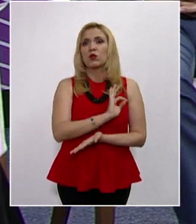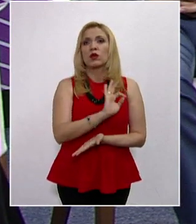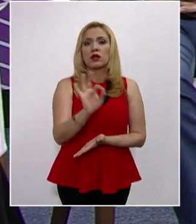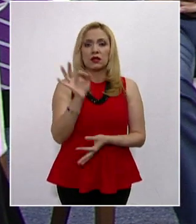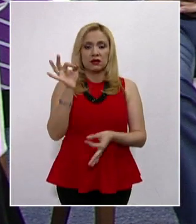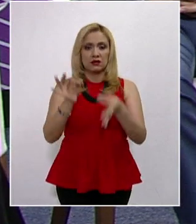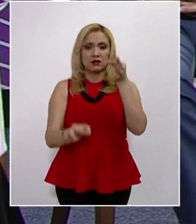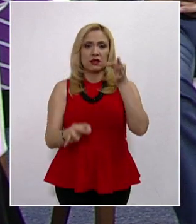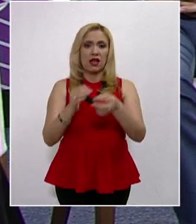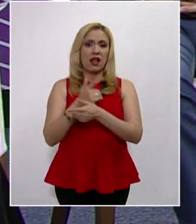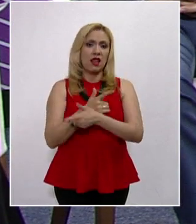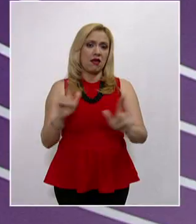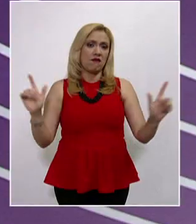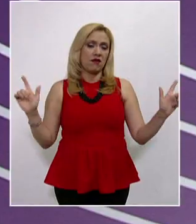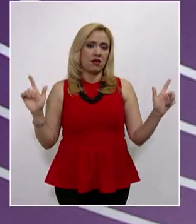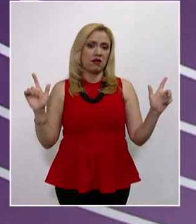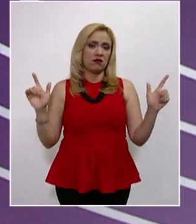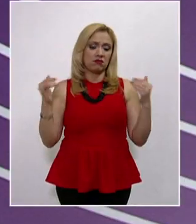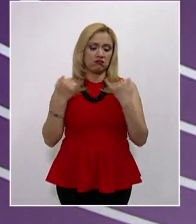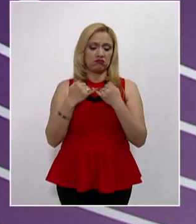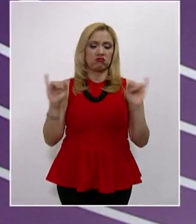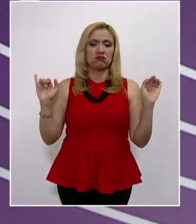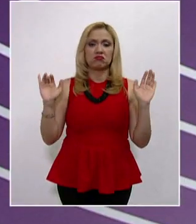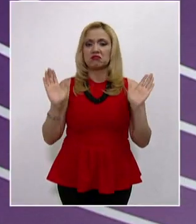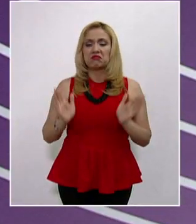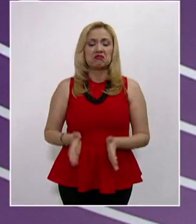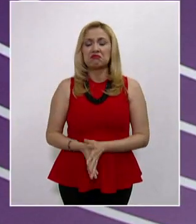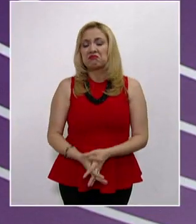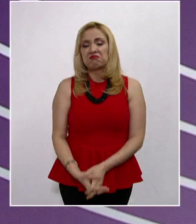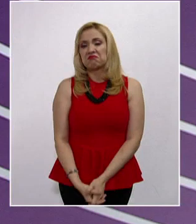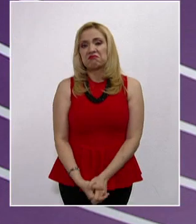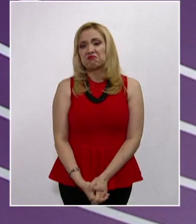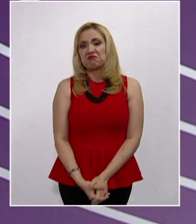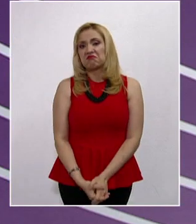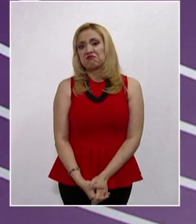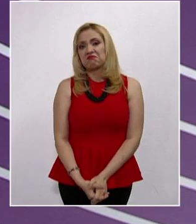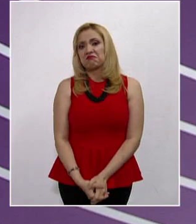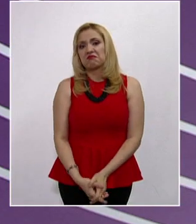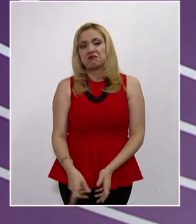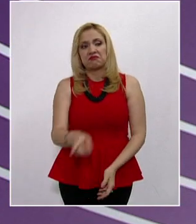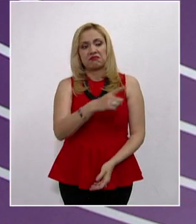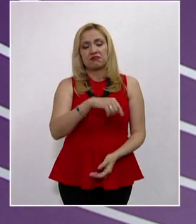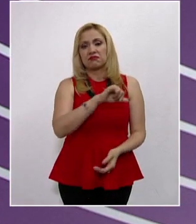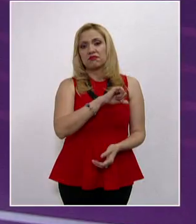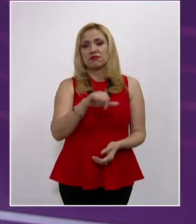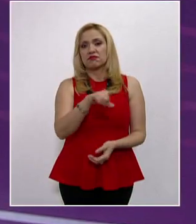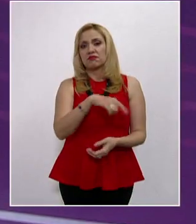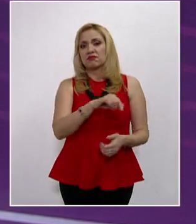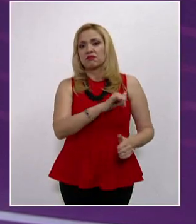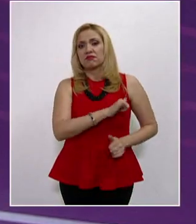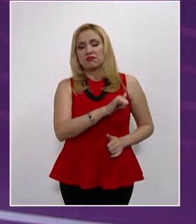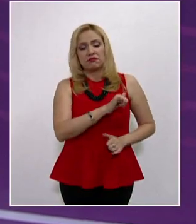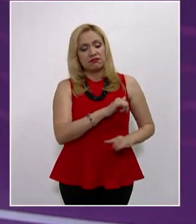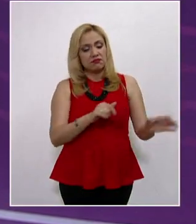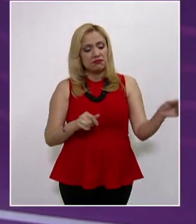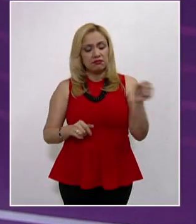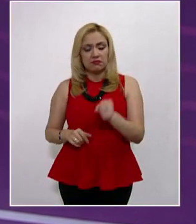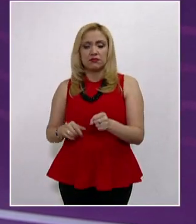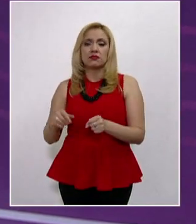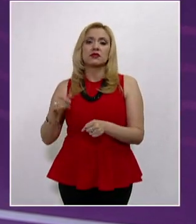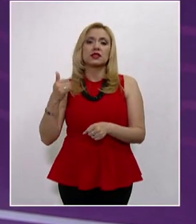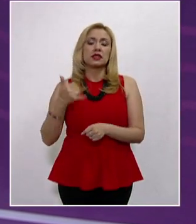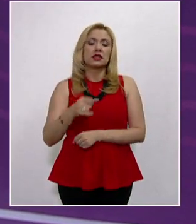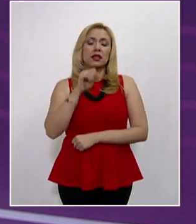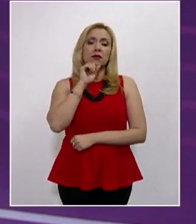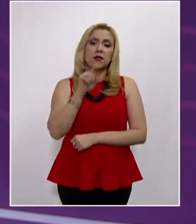enjuiciar libremente e independientemente a los elementos de las Fuerzas Armadas. Lo que sabemos es que